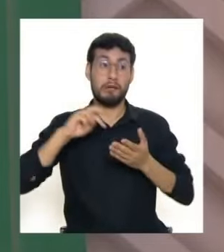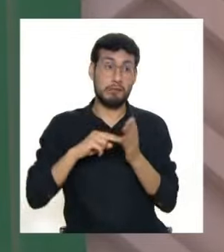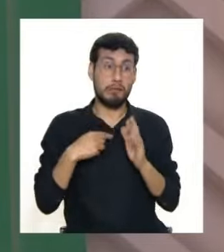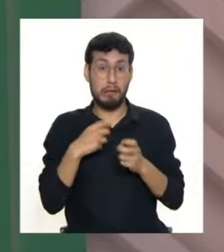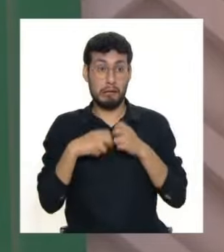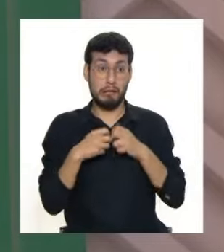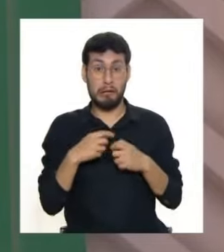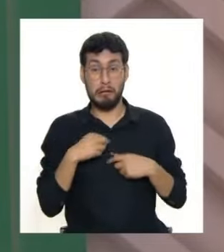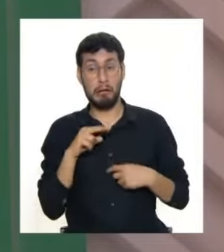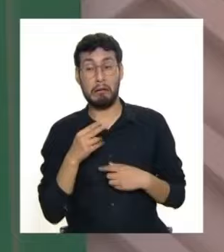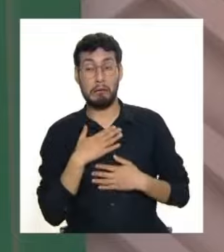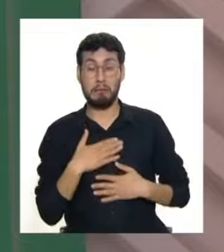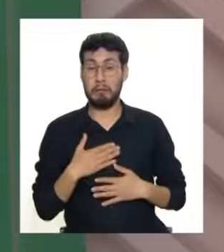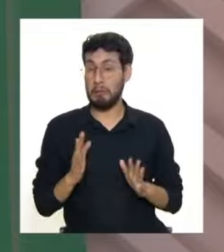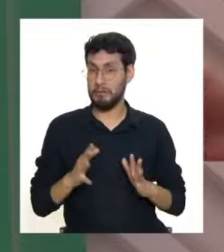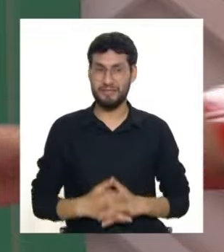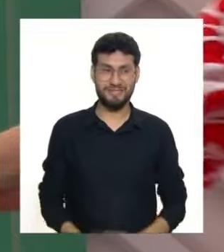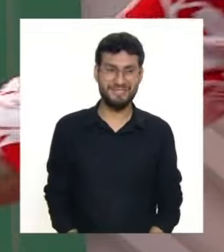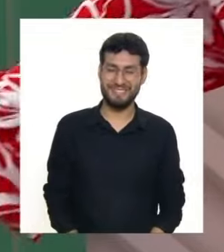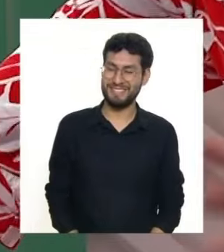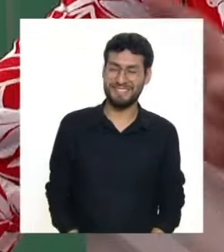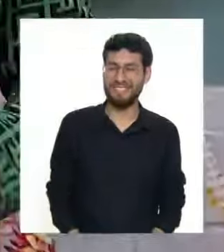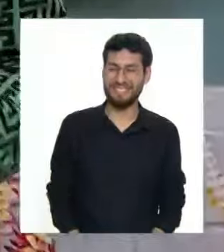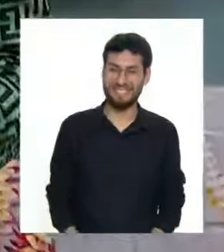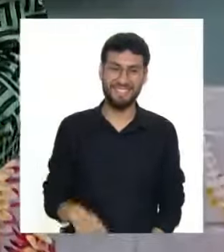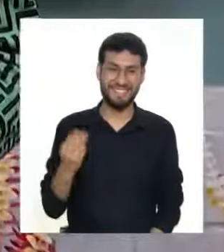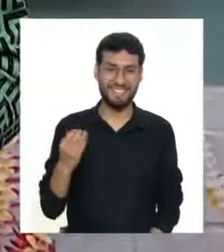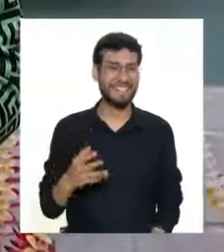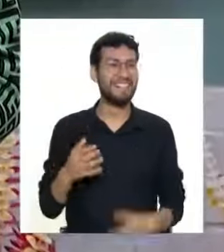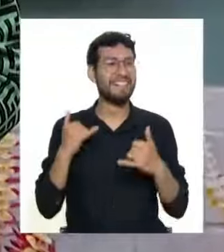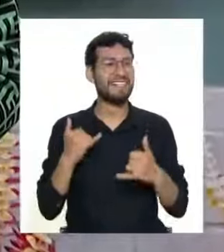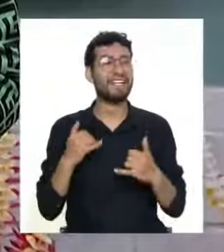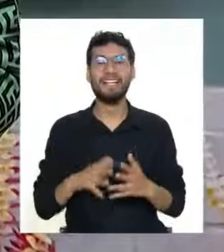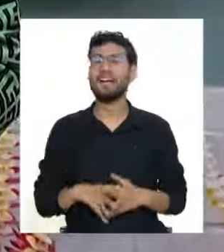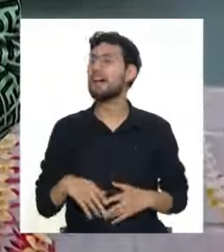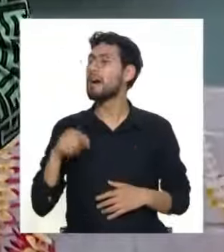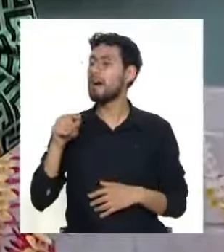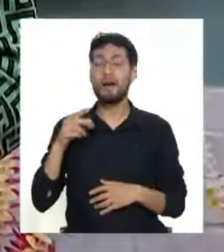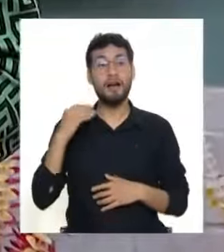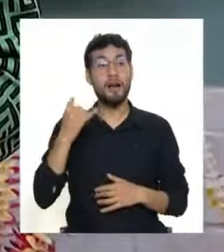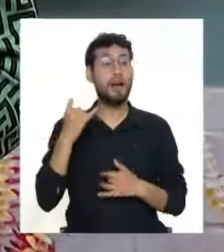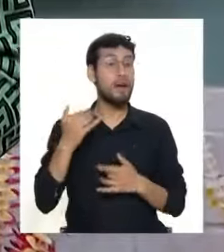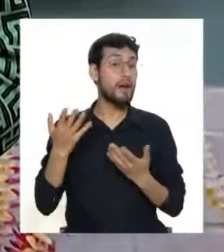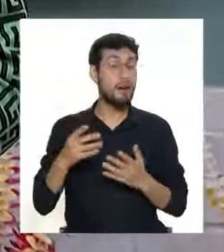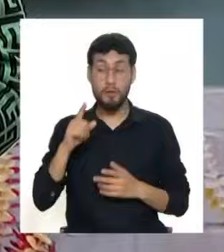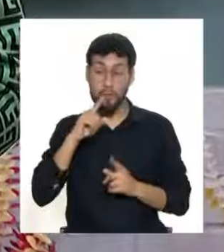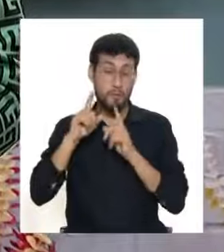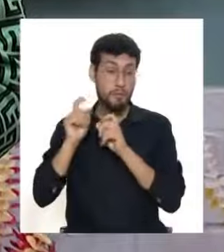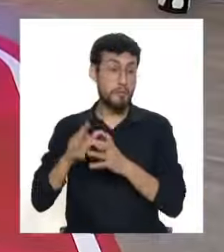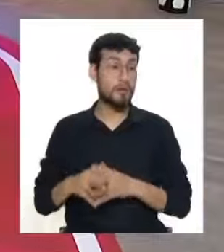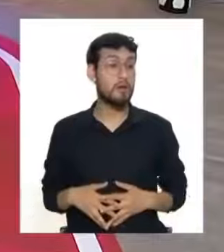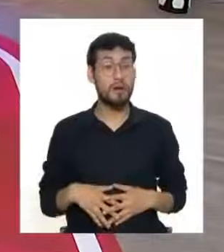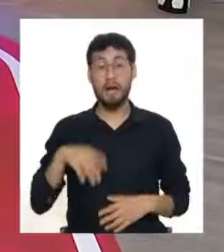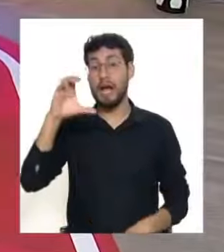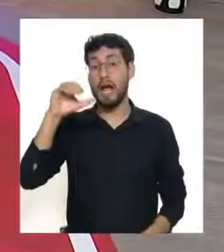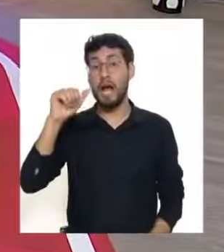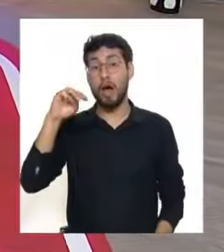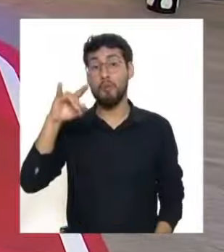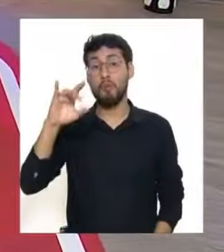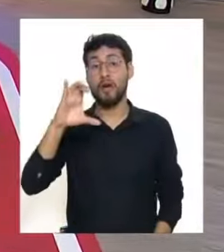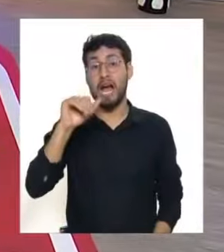tener algún efecto secundario. Claro. Ahí, claro. Okay. Que tengamos perfecto en cuenta eso. Y lo que también tenemos, que yo justo te pregunté, es el